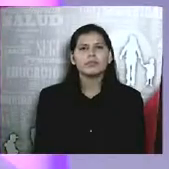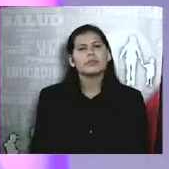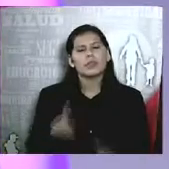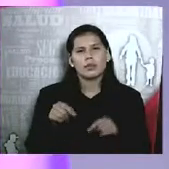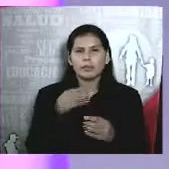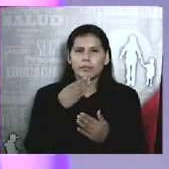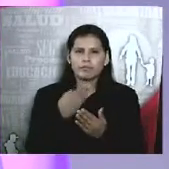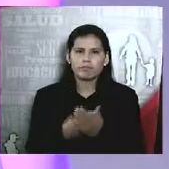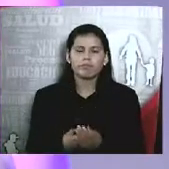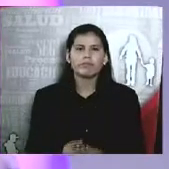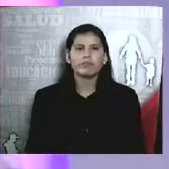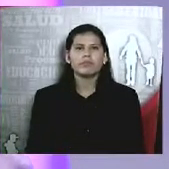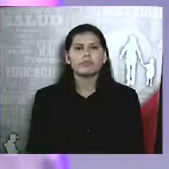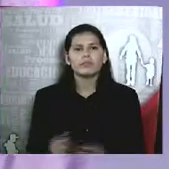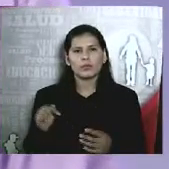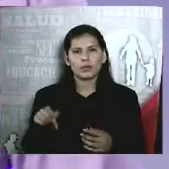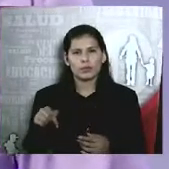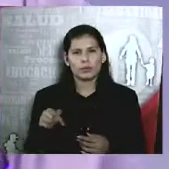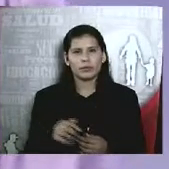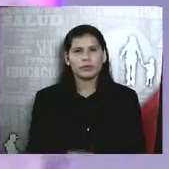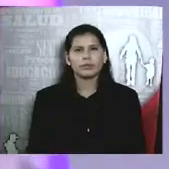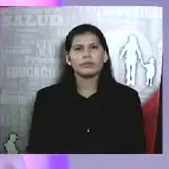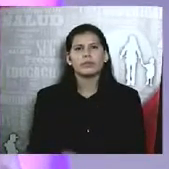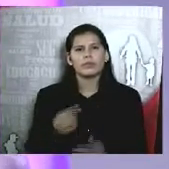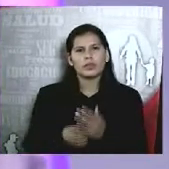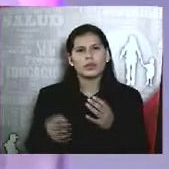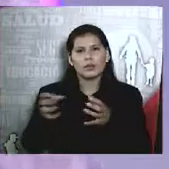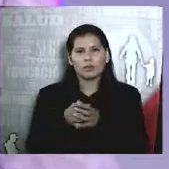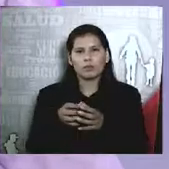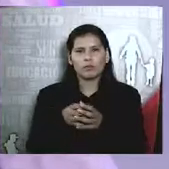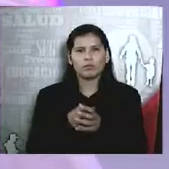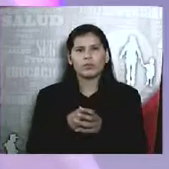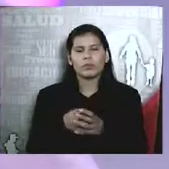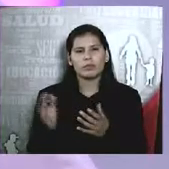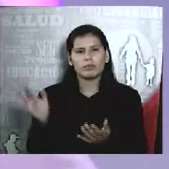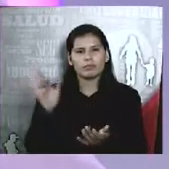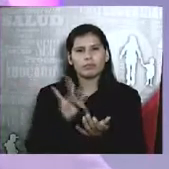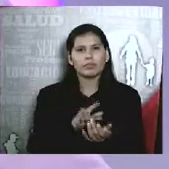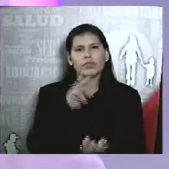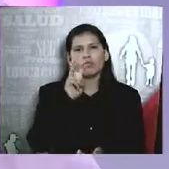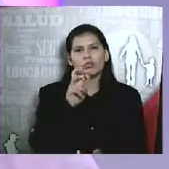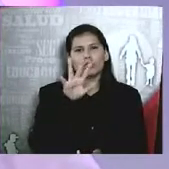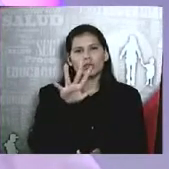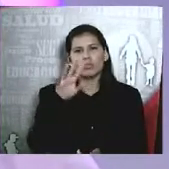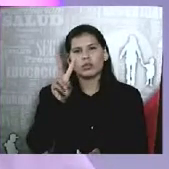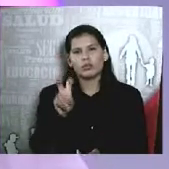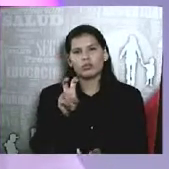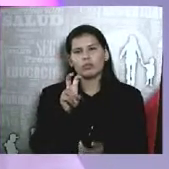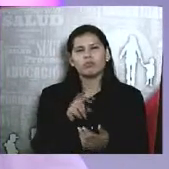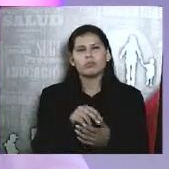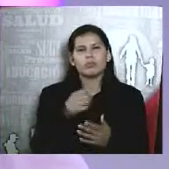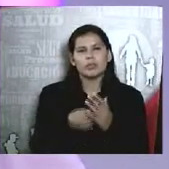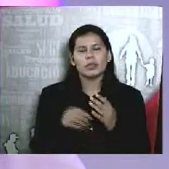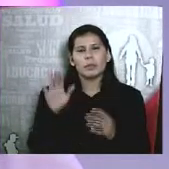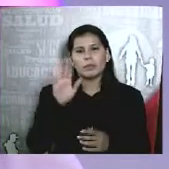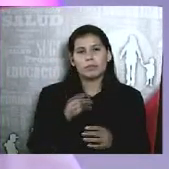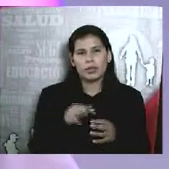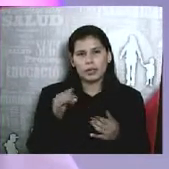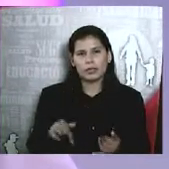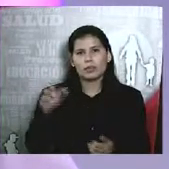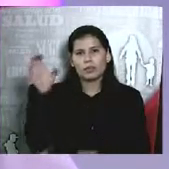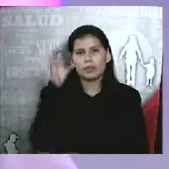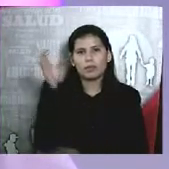decirlo, hoy tenemos un equipo técnico que está presente en 850 municipios del país, porque nuestra población está